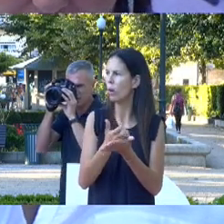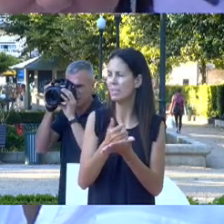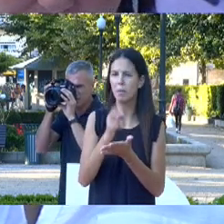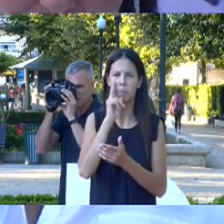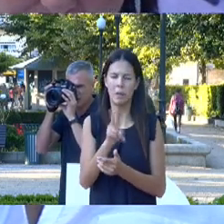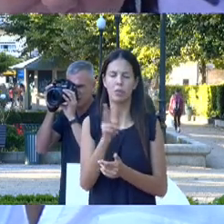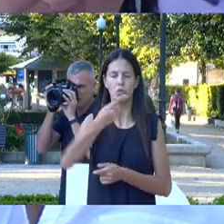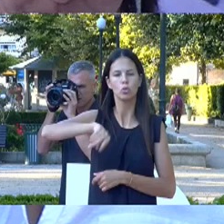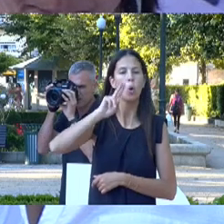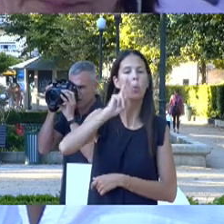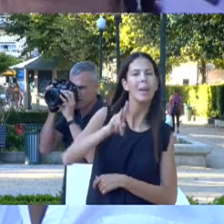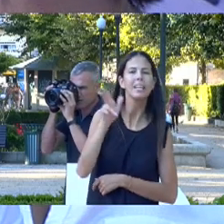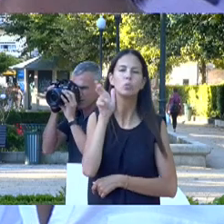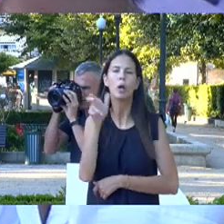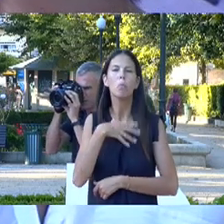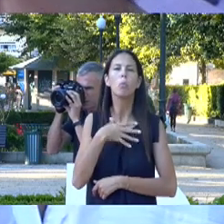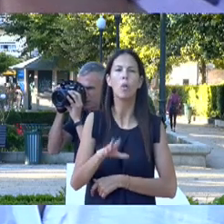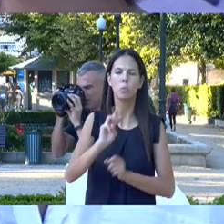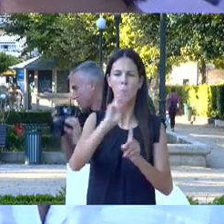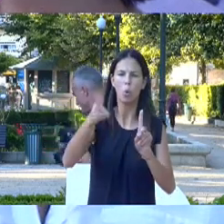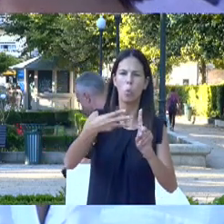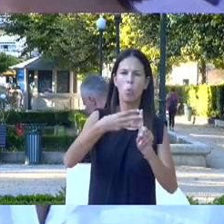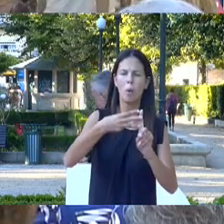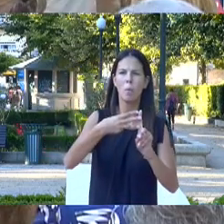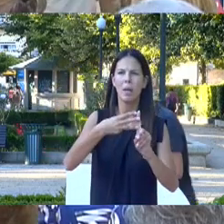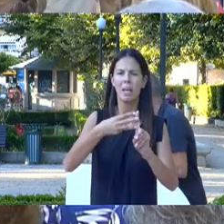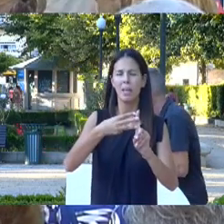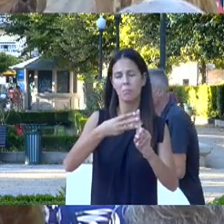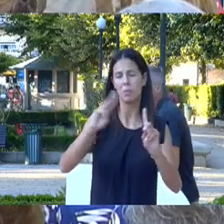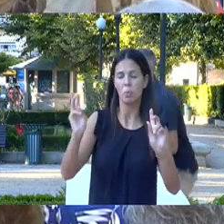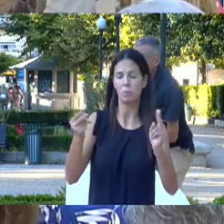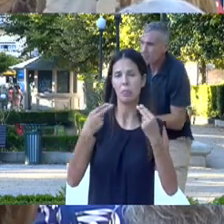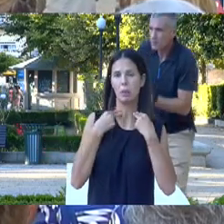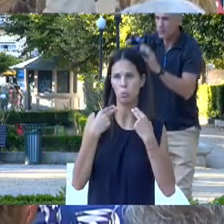retransmitir e que podemos ver e escoitar na web da páxina da Diputación.